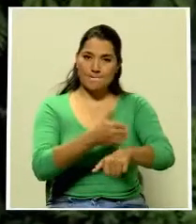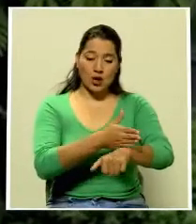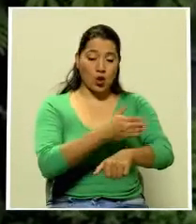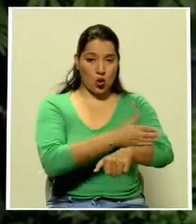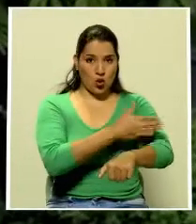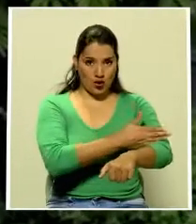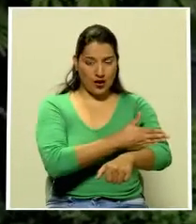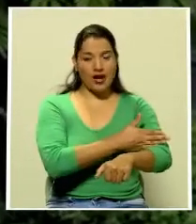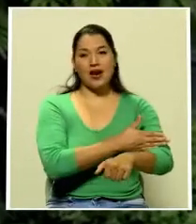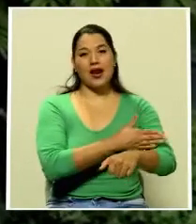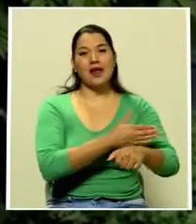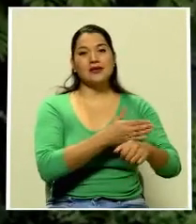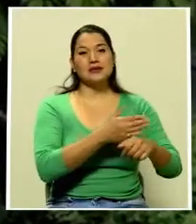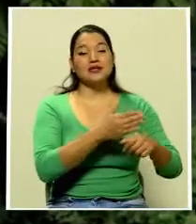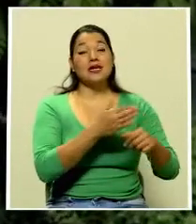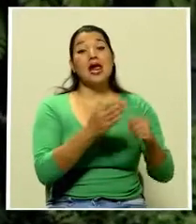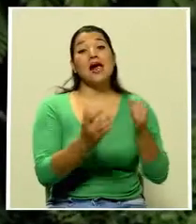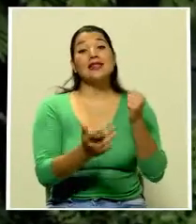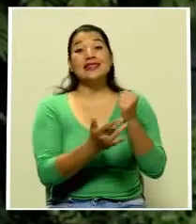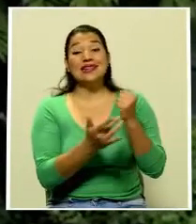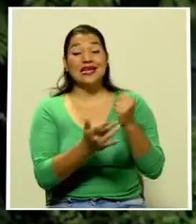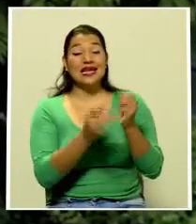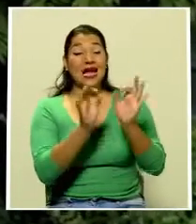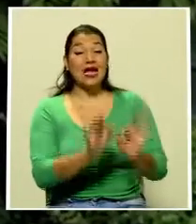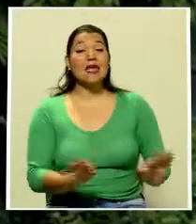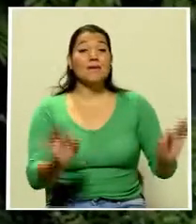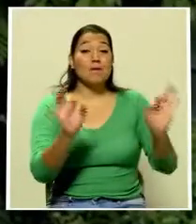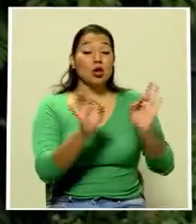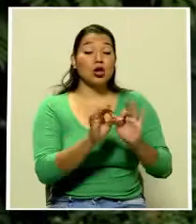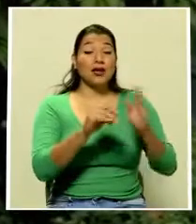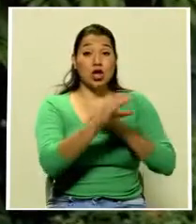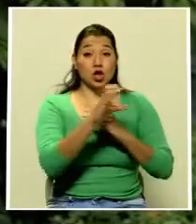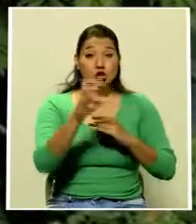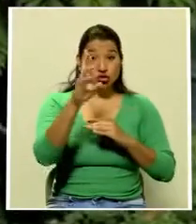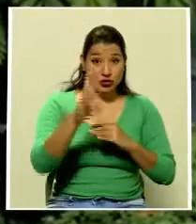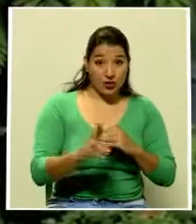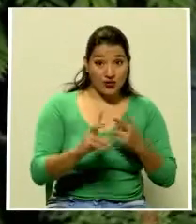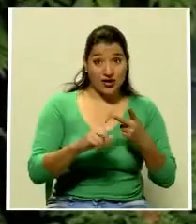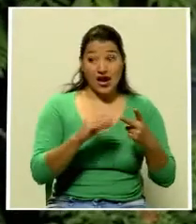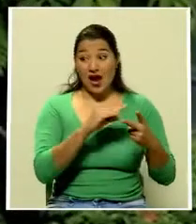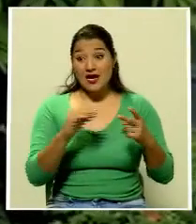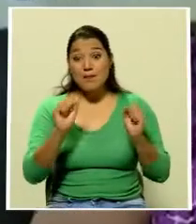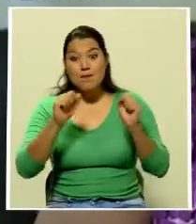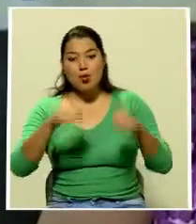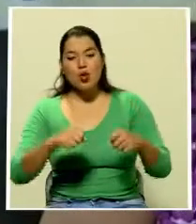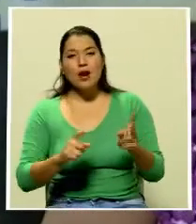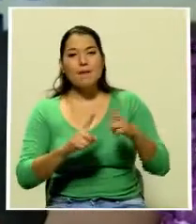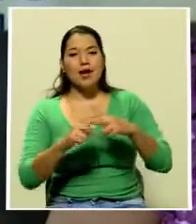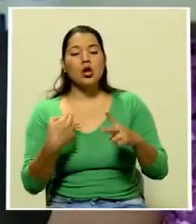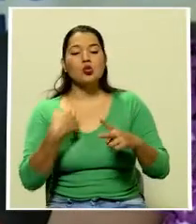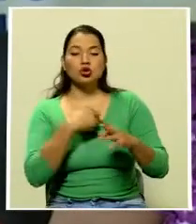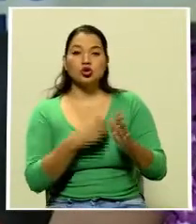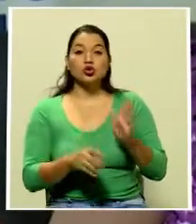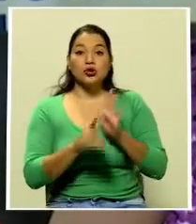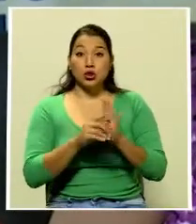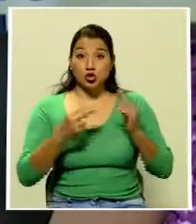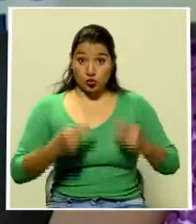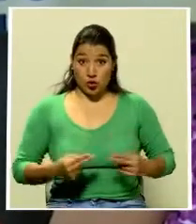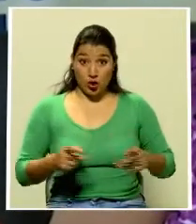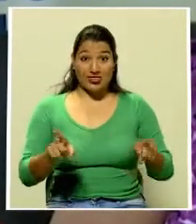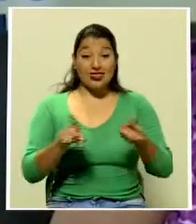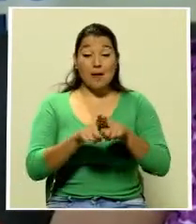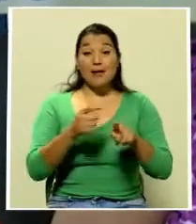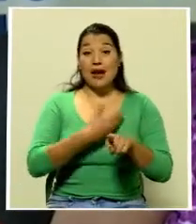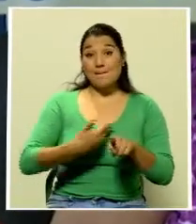de este mecanismo tan importante para nuestra democracia y el ejercicio y promoción de nuestros derechos humanos. Por otro lado, el presidente del